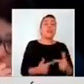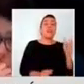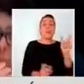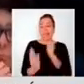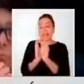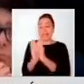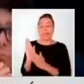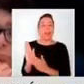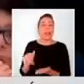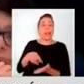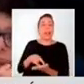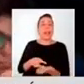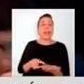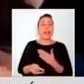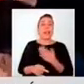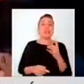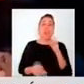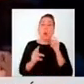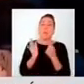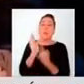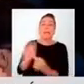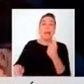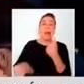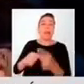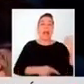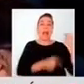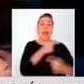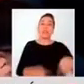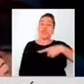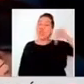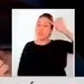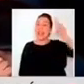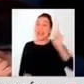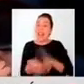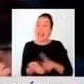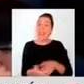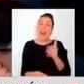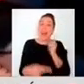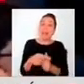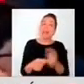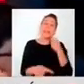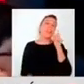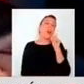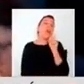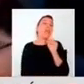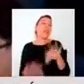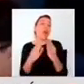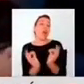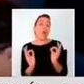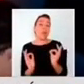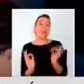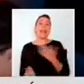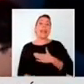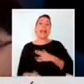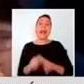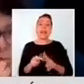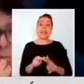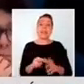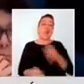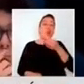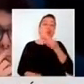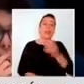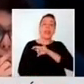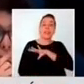Mostrar solamente una parte de la historia. Y todos sabemos que una verdad a medias es una mentira completa. Lo que quieren hacer es contarle a los chilenos una